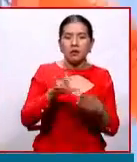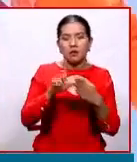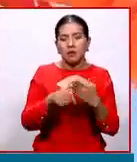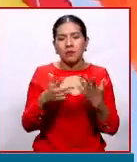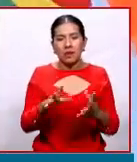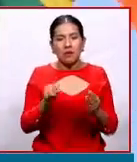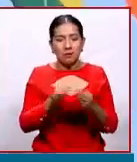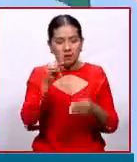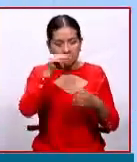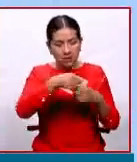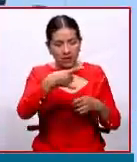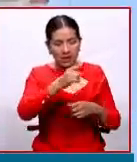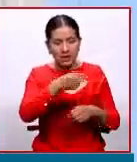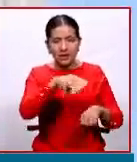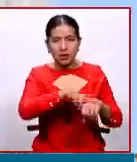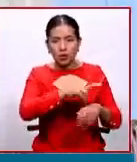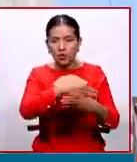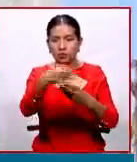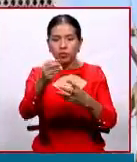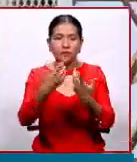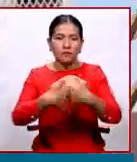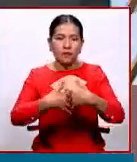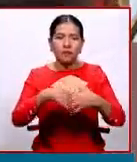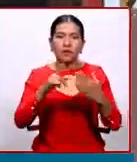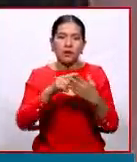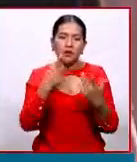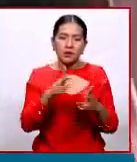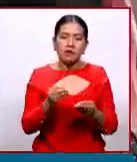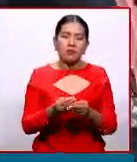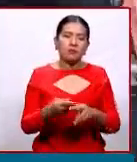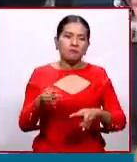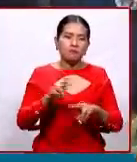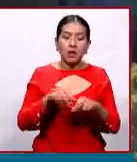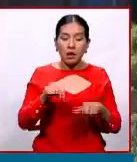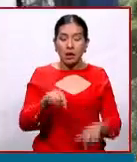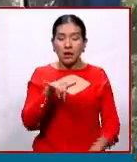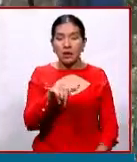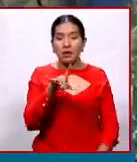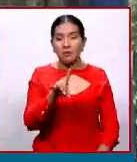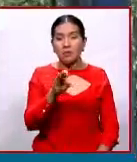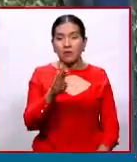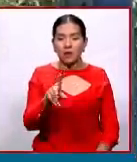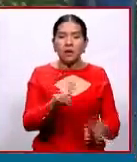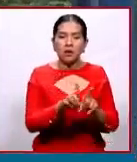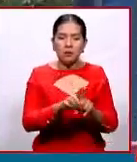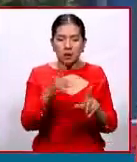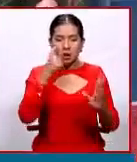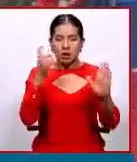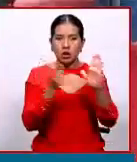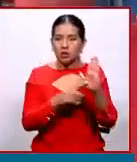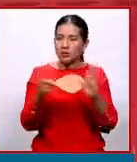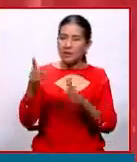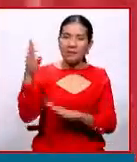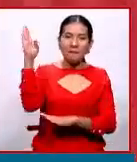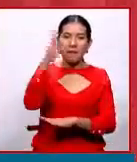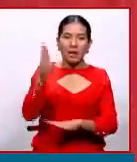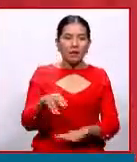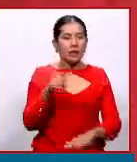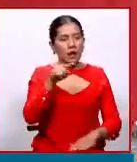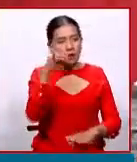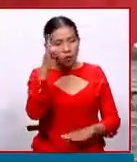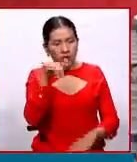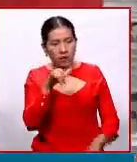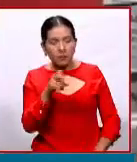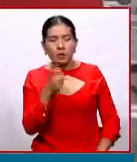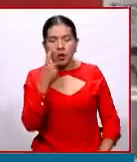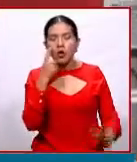natural importantes. Y sobre todo la marca YPFB es muy reconocida también en lo que es el mercado brasilero. De hecho,